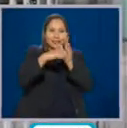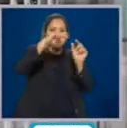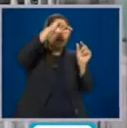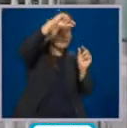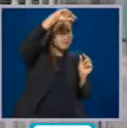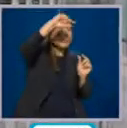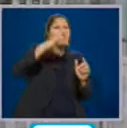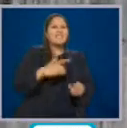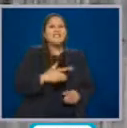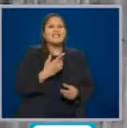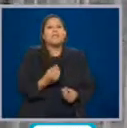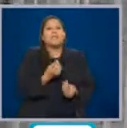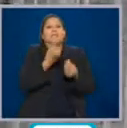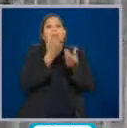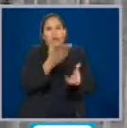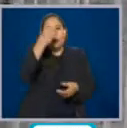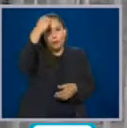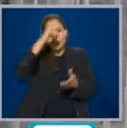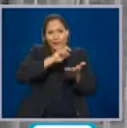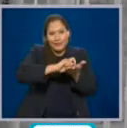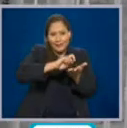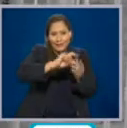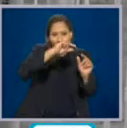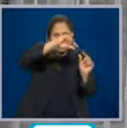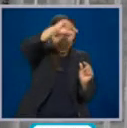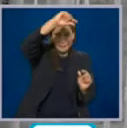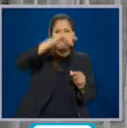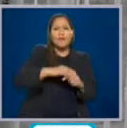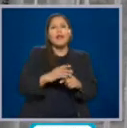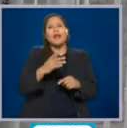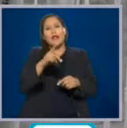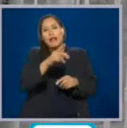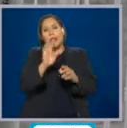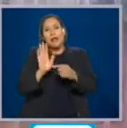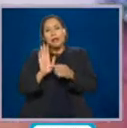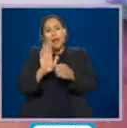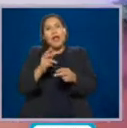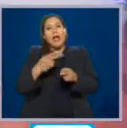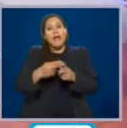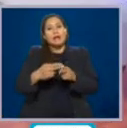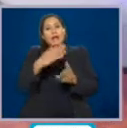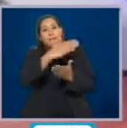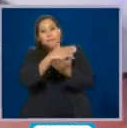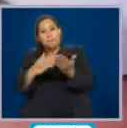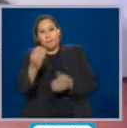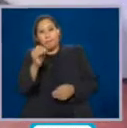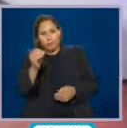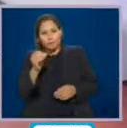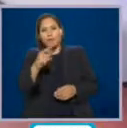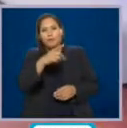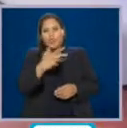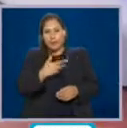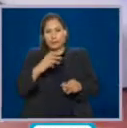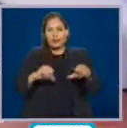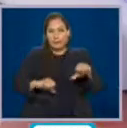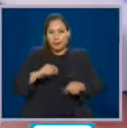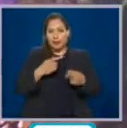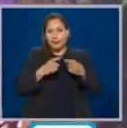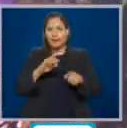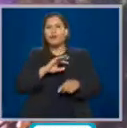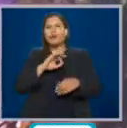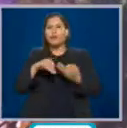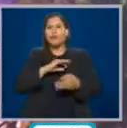esta exposición estará entonces presente hasta mediados de octubre, ¿no? Hasta mediados de octubre vamos a tener una programación de activaciones para que todas y todos puedan